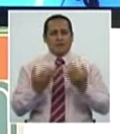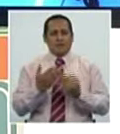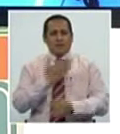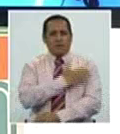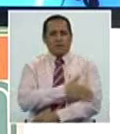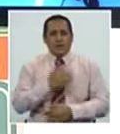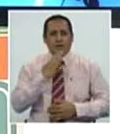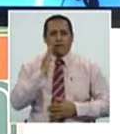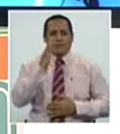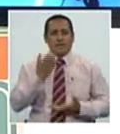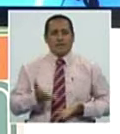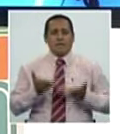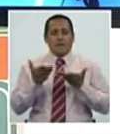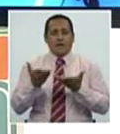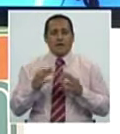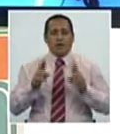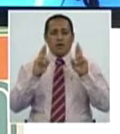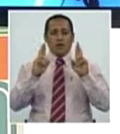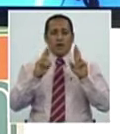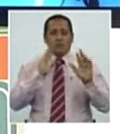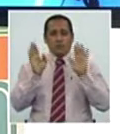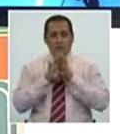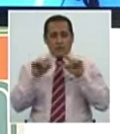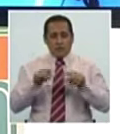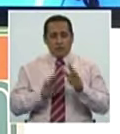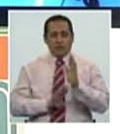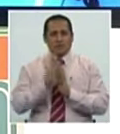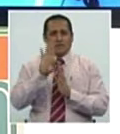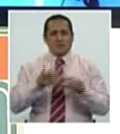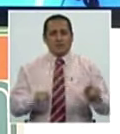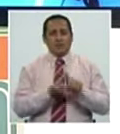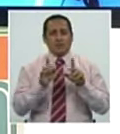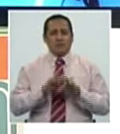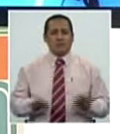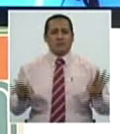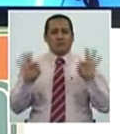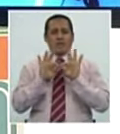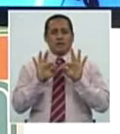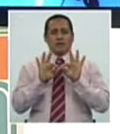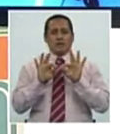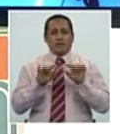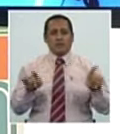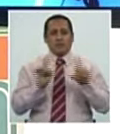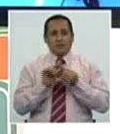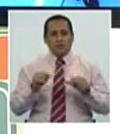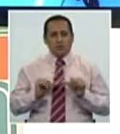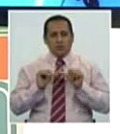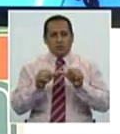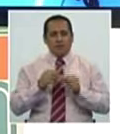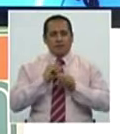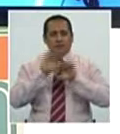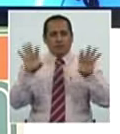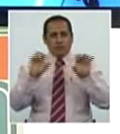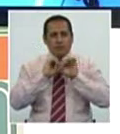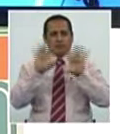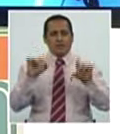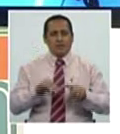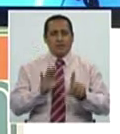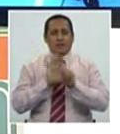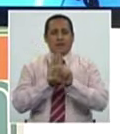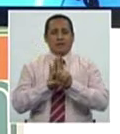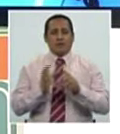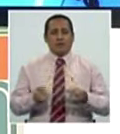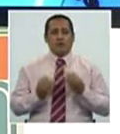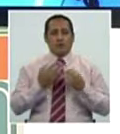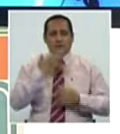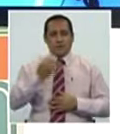todos estos beneficios que ellos reciben, ¿no? Ojalá que eso siga creciendo y sobre todo lo más importante, que se siga difundiendo esta ley,